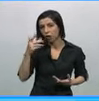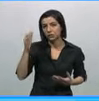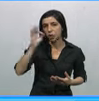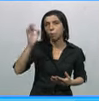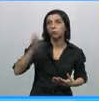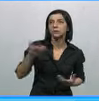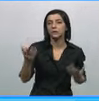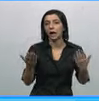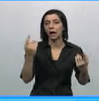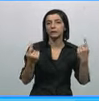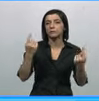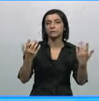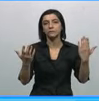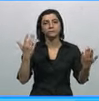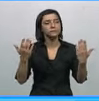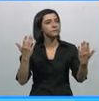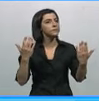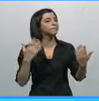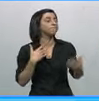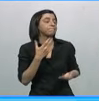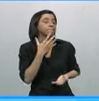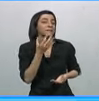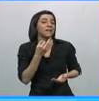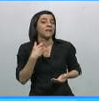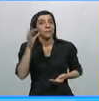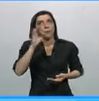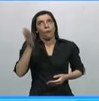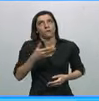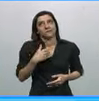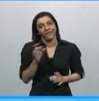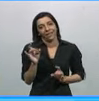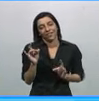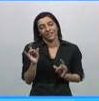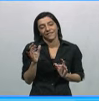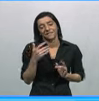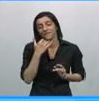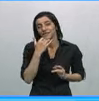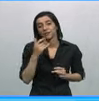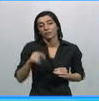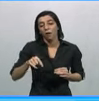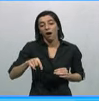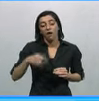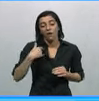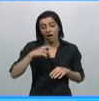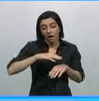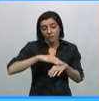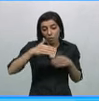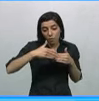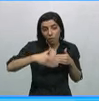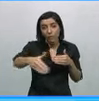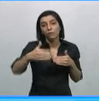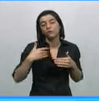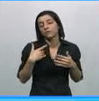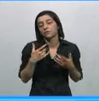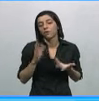A ver, es muy difícil de poner porcentajes, y mucho más en estas etapas donde son